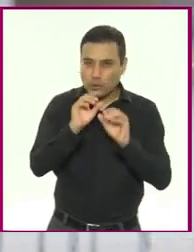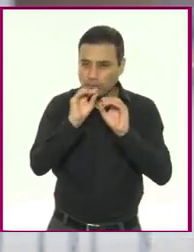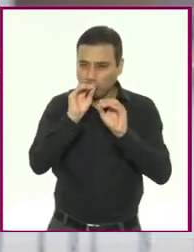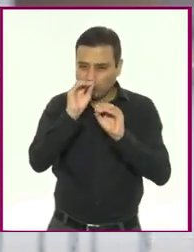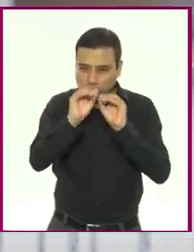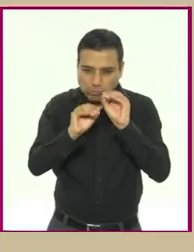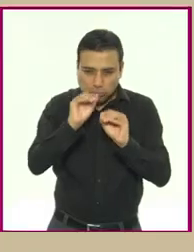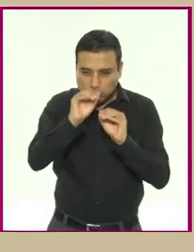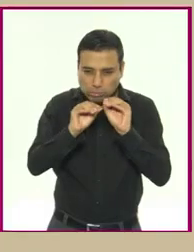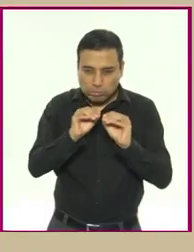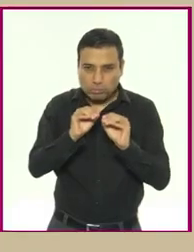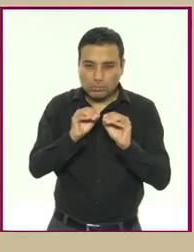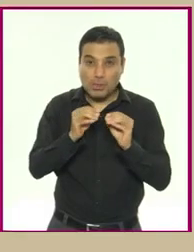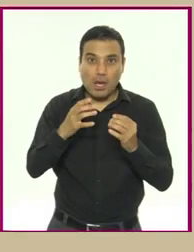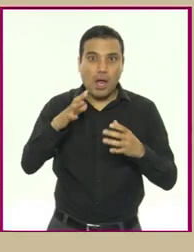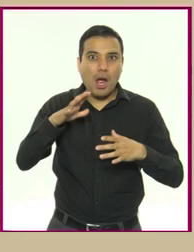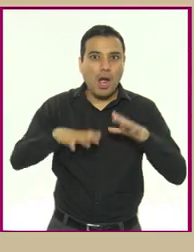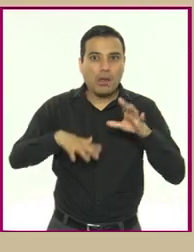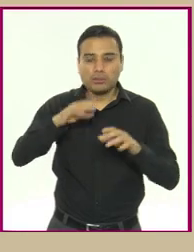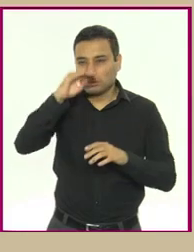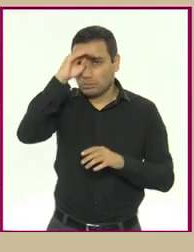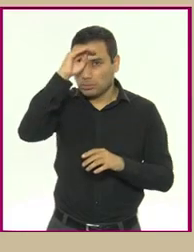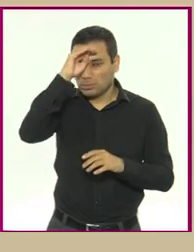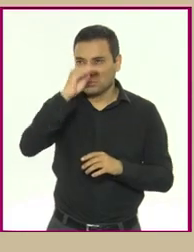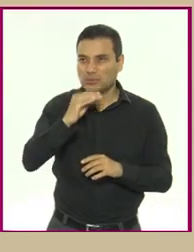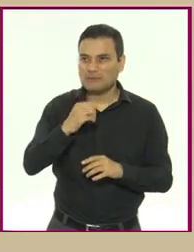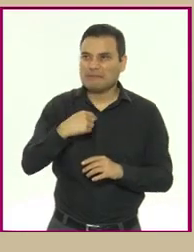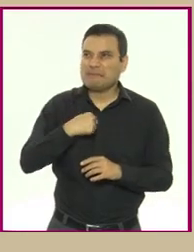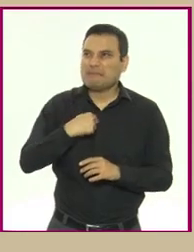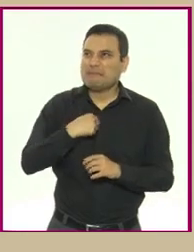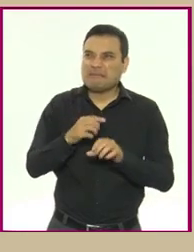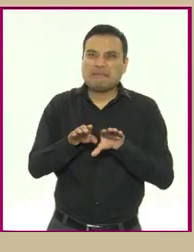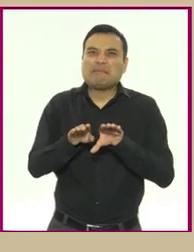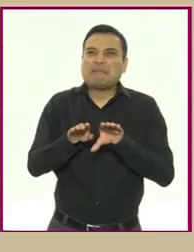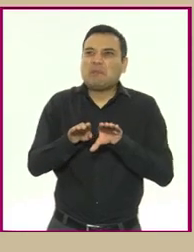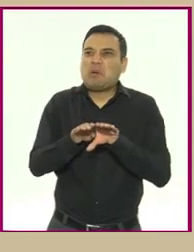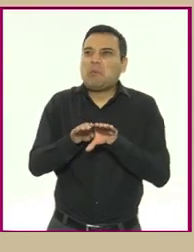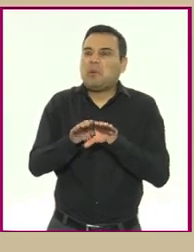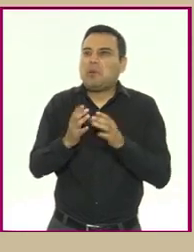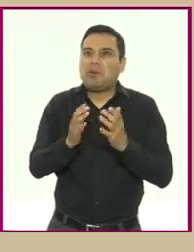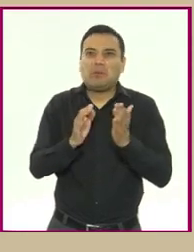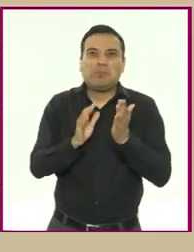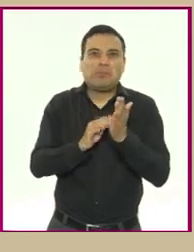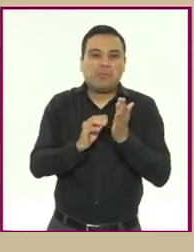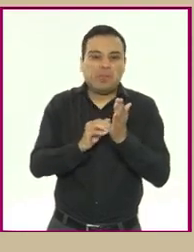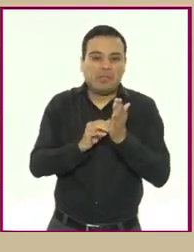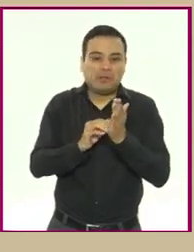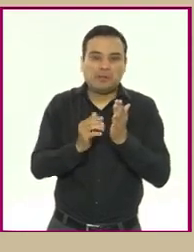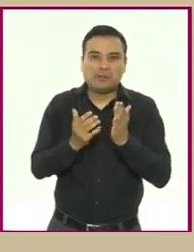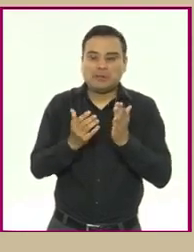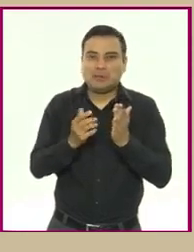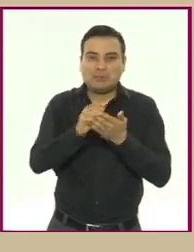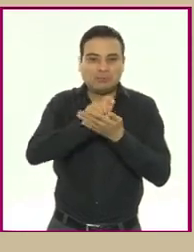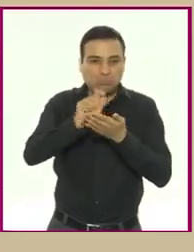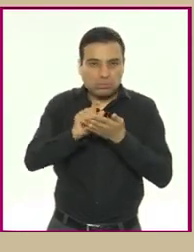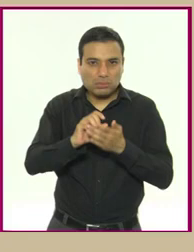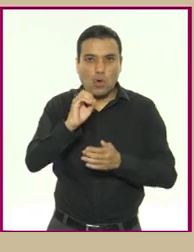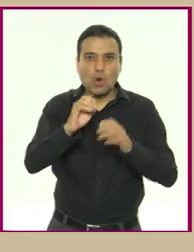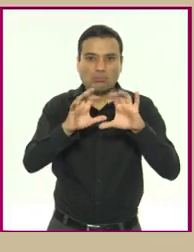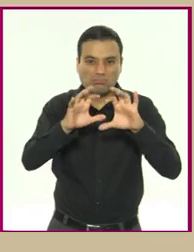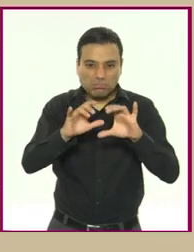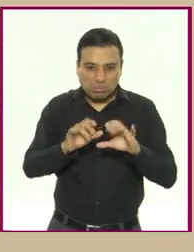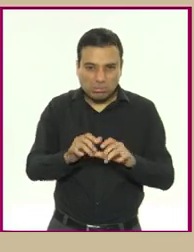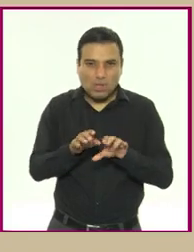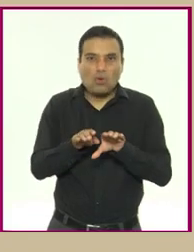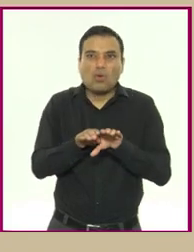complicado pensar cómo lo voy a llevar a cabo en un papel y pensar cómo voy a hacer eh cómo voy a